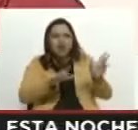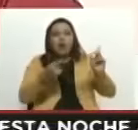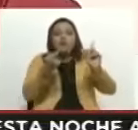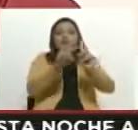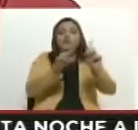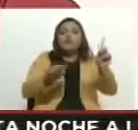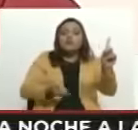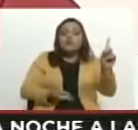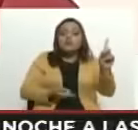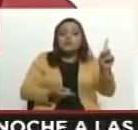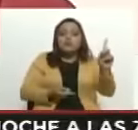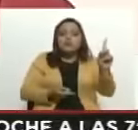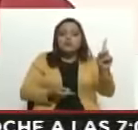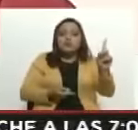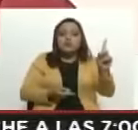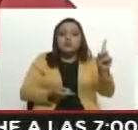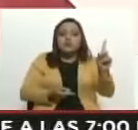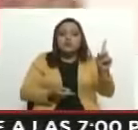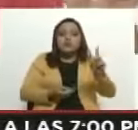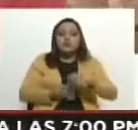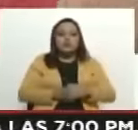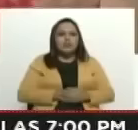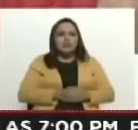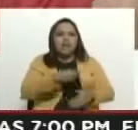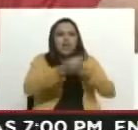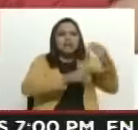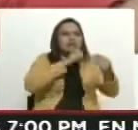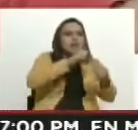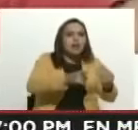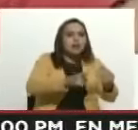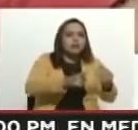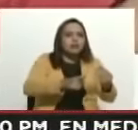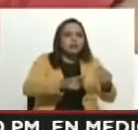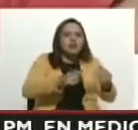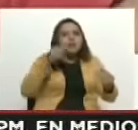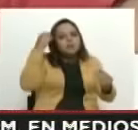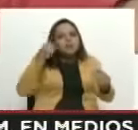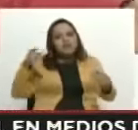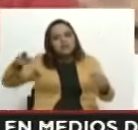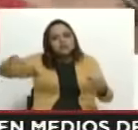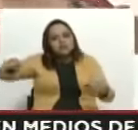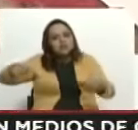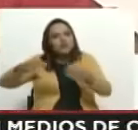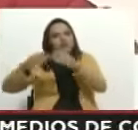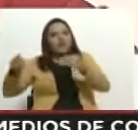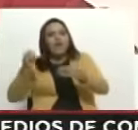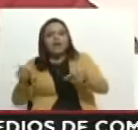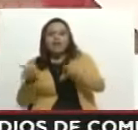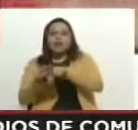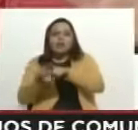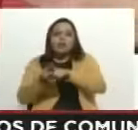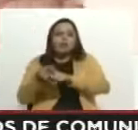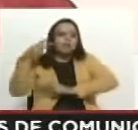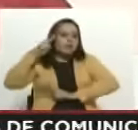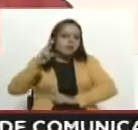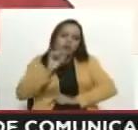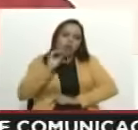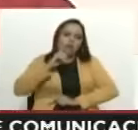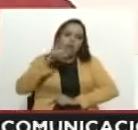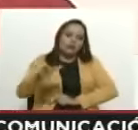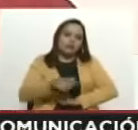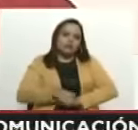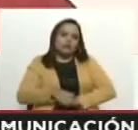basta que uno solo salga malo, ya el argumento que usted había considerado queda desmontado.